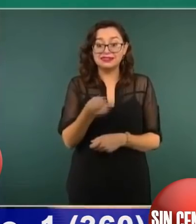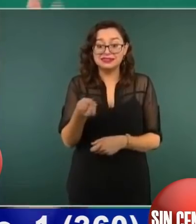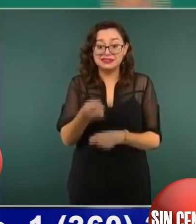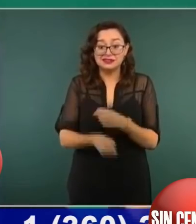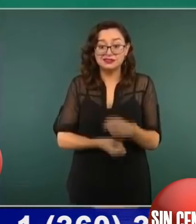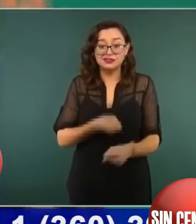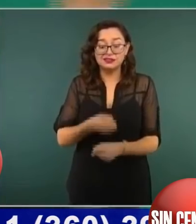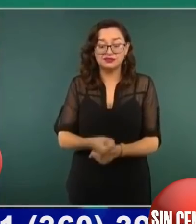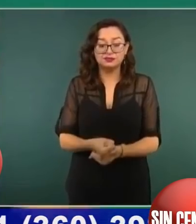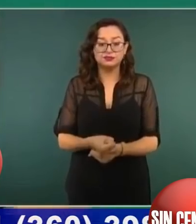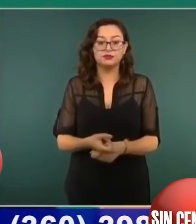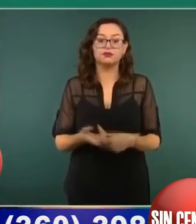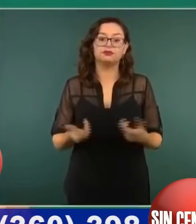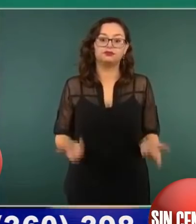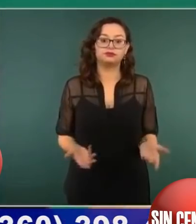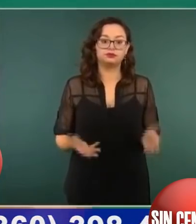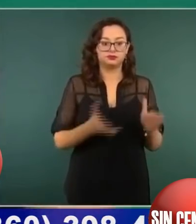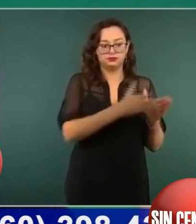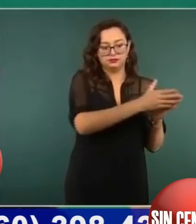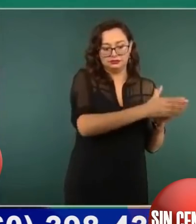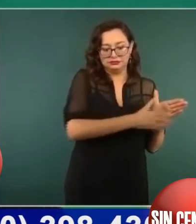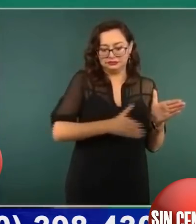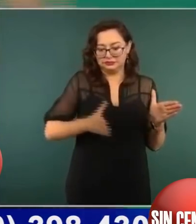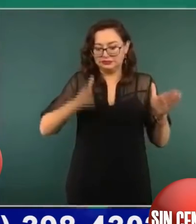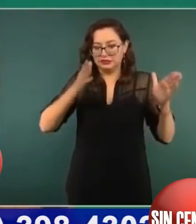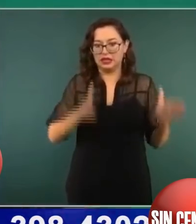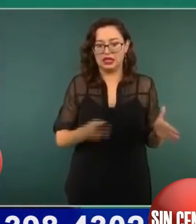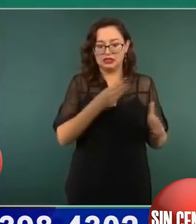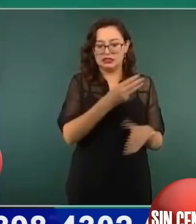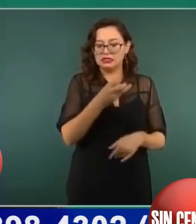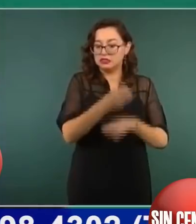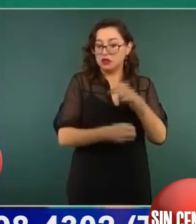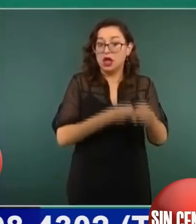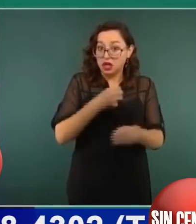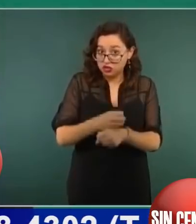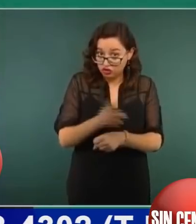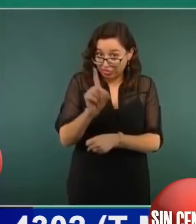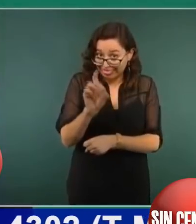desde luego, en 300 años, en 3 siglos, no hubo democracia.